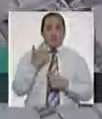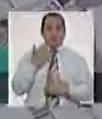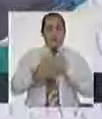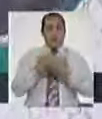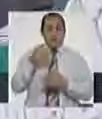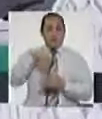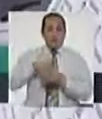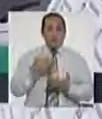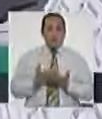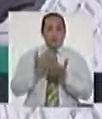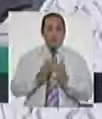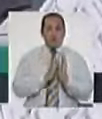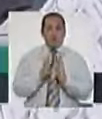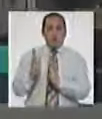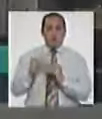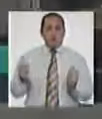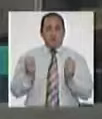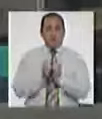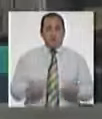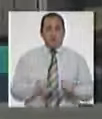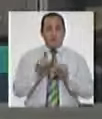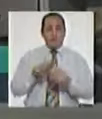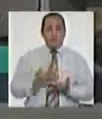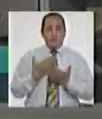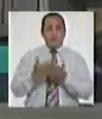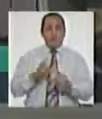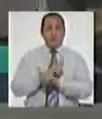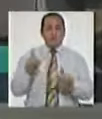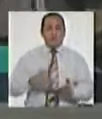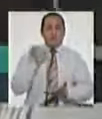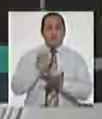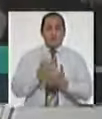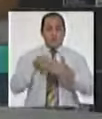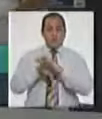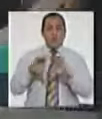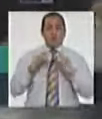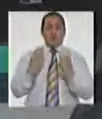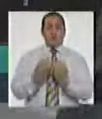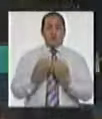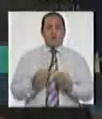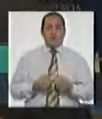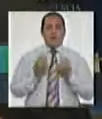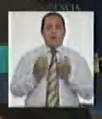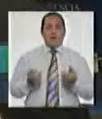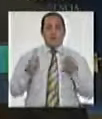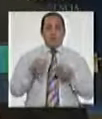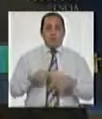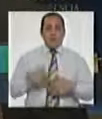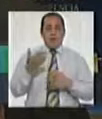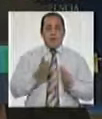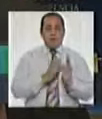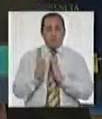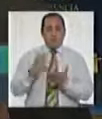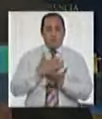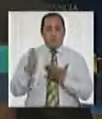electorales propusieron un procedimiento alternativo. La propuesta no fue aprobada en el Congreso. Para que cuando haya un proceso de